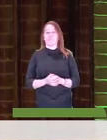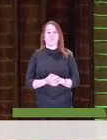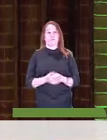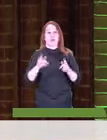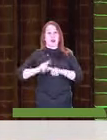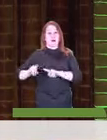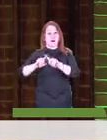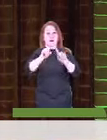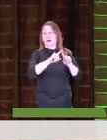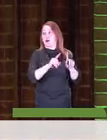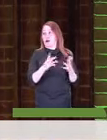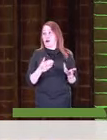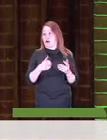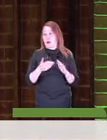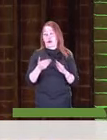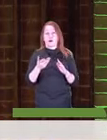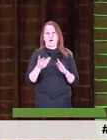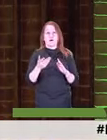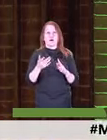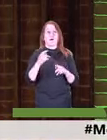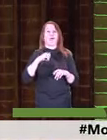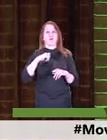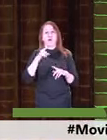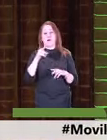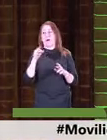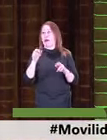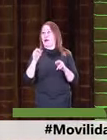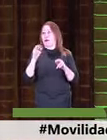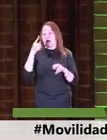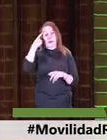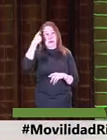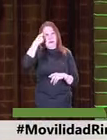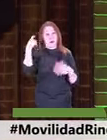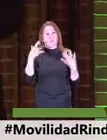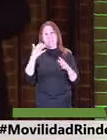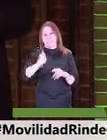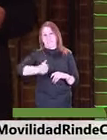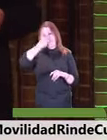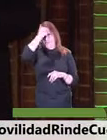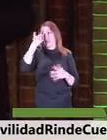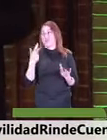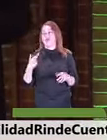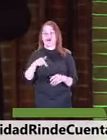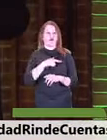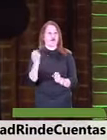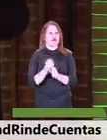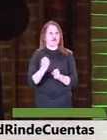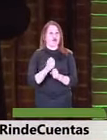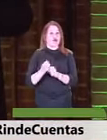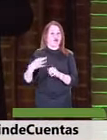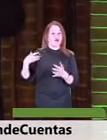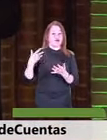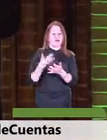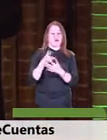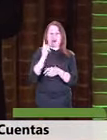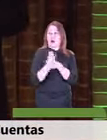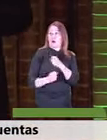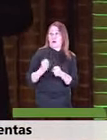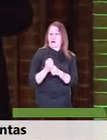frentes. Tenemos, por supuesto, un reto fundamental que superamos o que venimos trabajando para superarlo desde el año